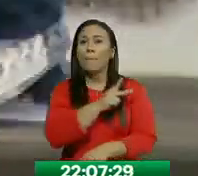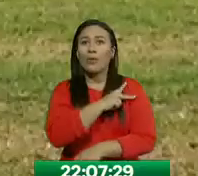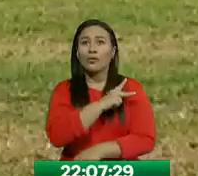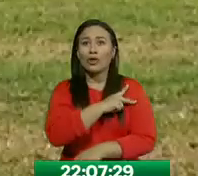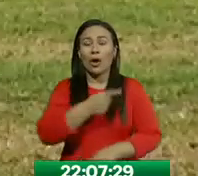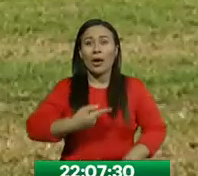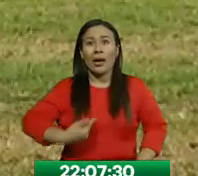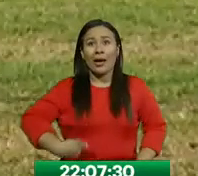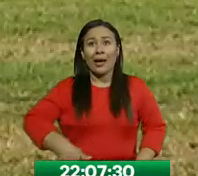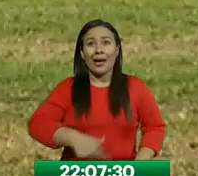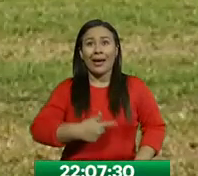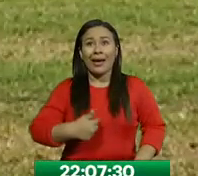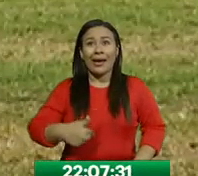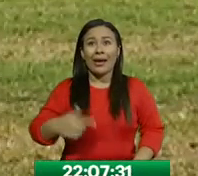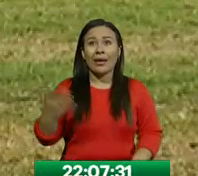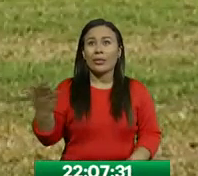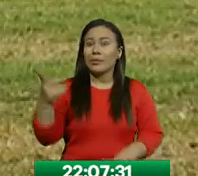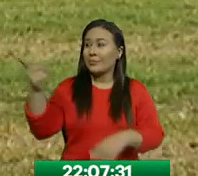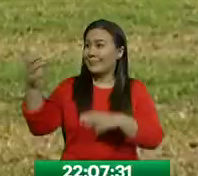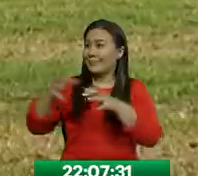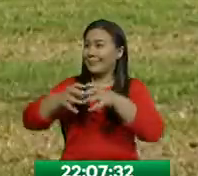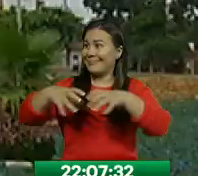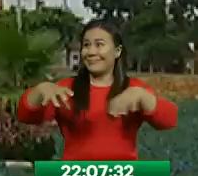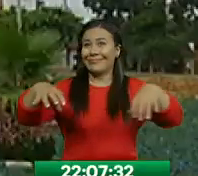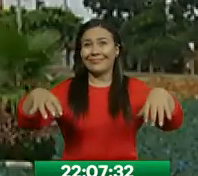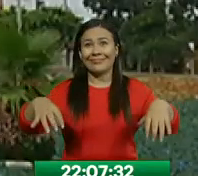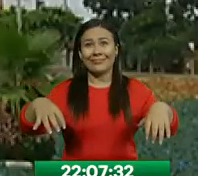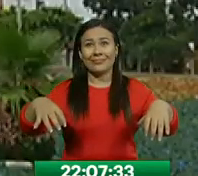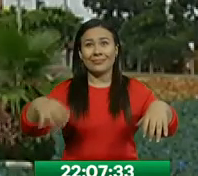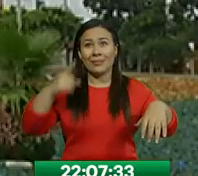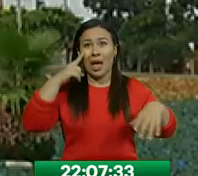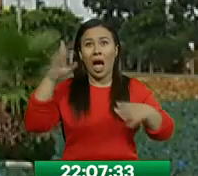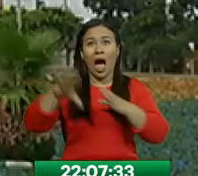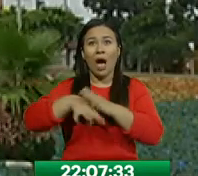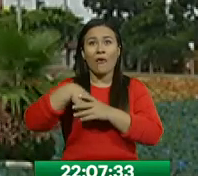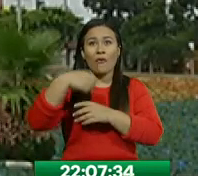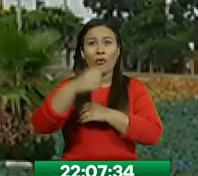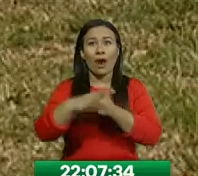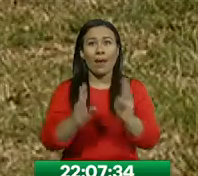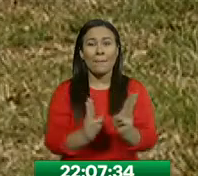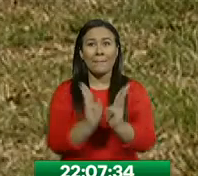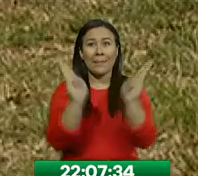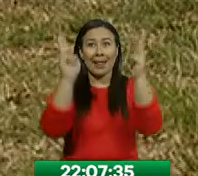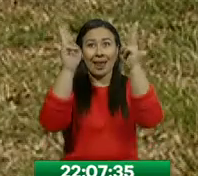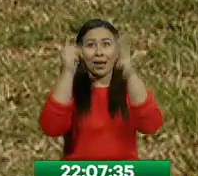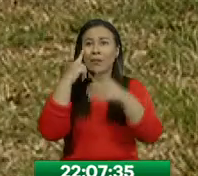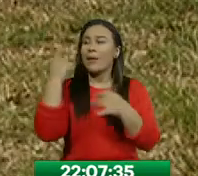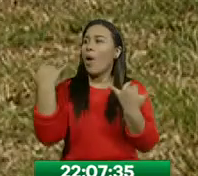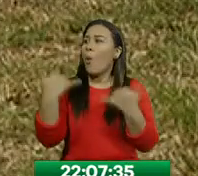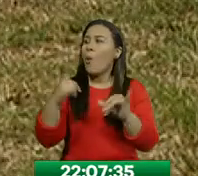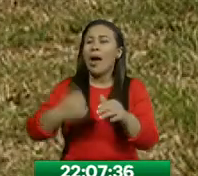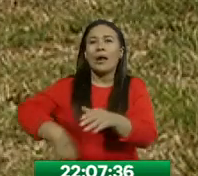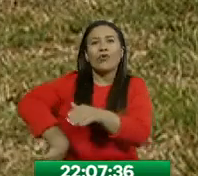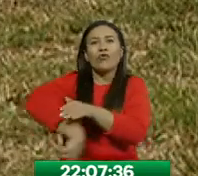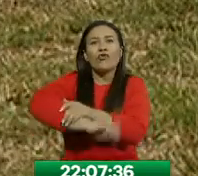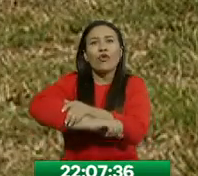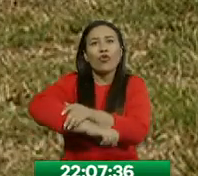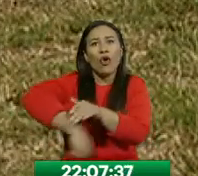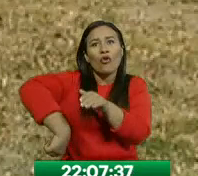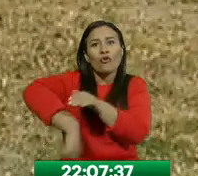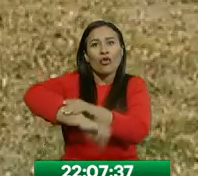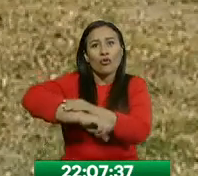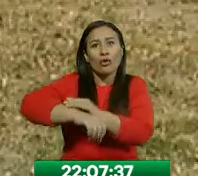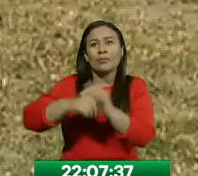física, habían acudido hasta un complejo deportivo situado en las afueras del cantón Milagro para disputar un campeonato de